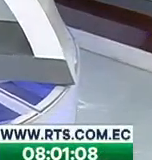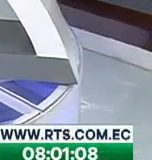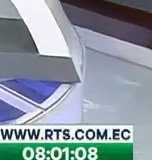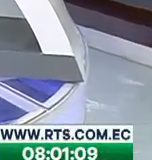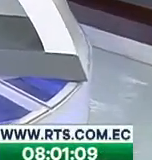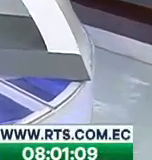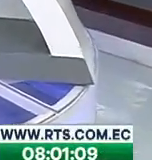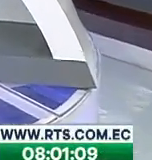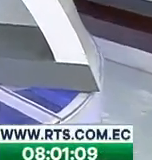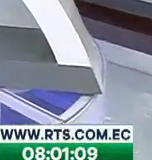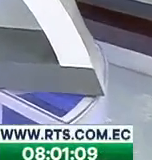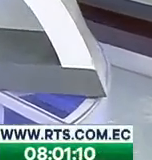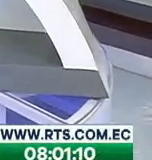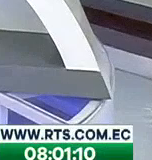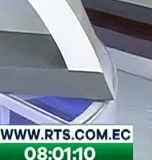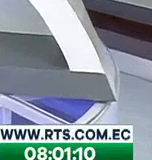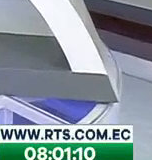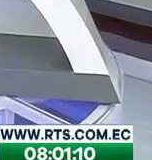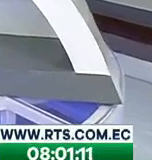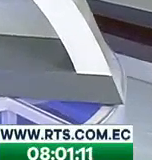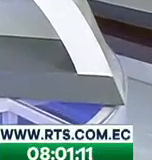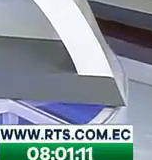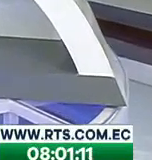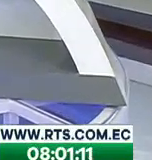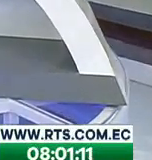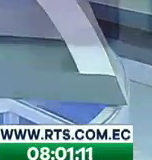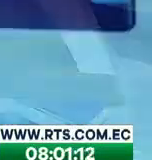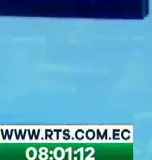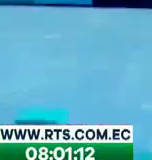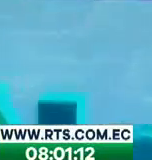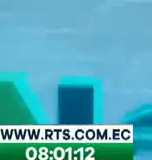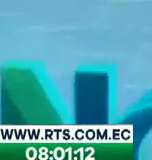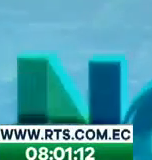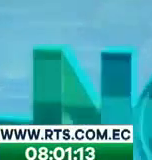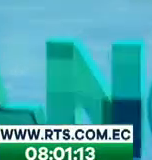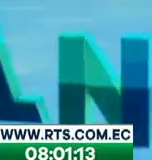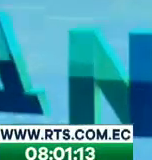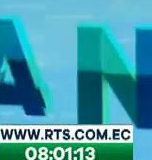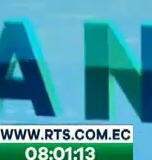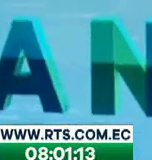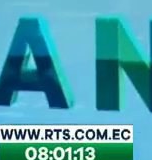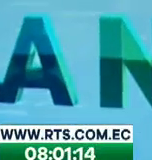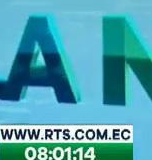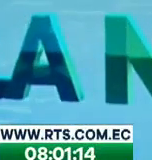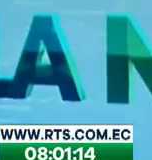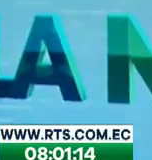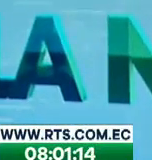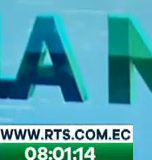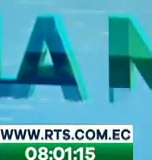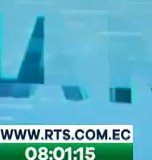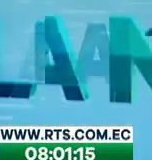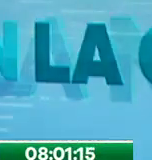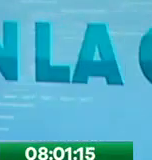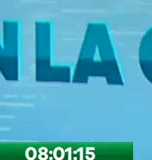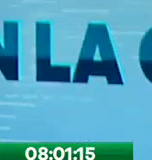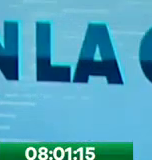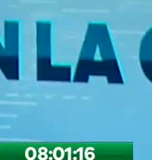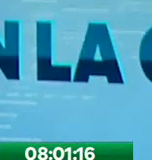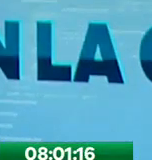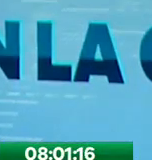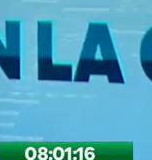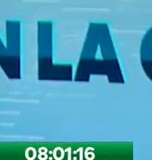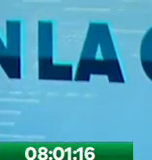Muy buenos días, amables televidentes. Bienvenidos a la noticia en la comunidad. Son exactamente las 8:01 y vamos a entrar en contacto con